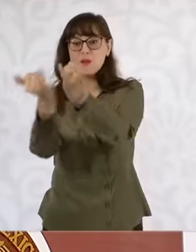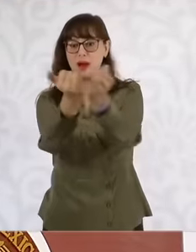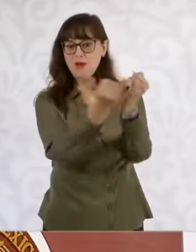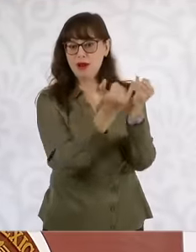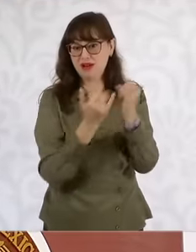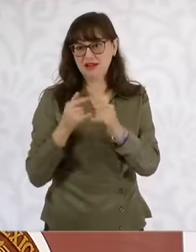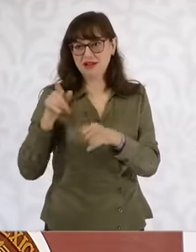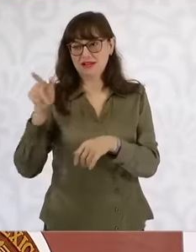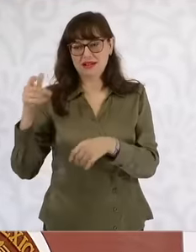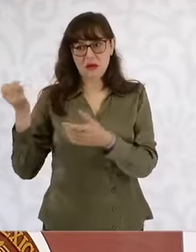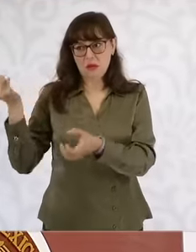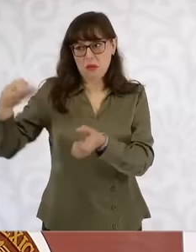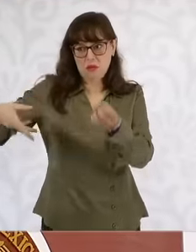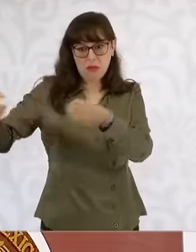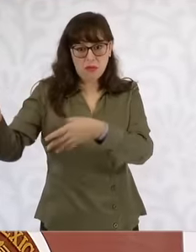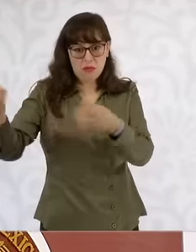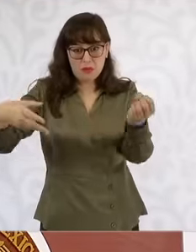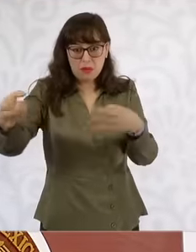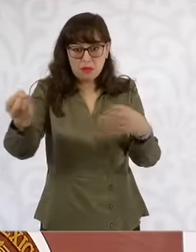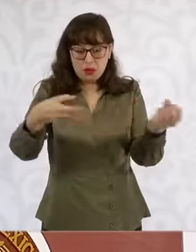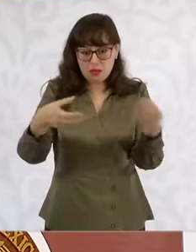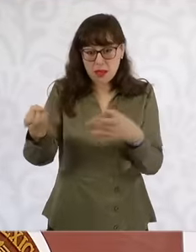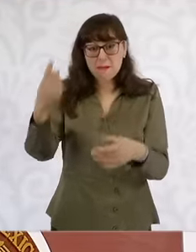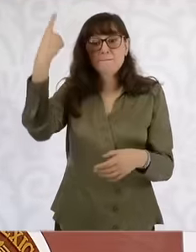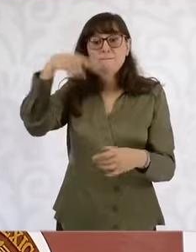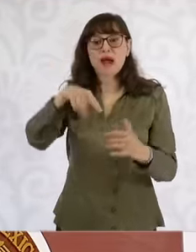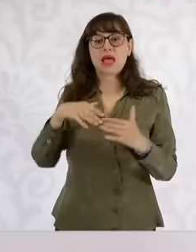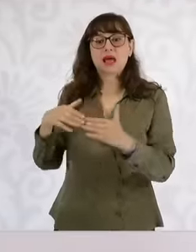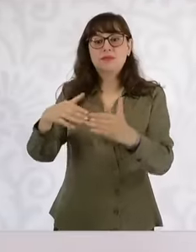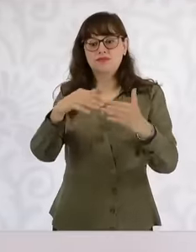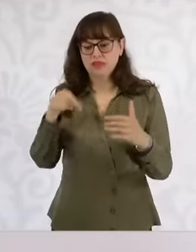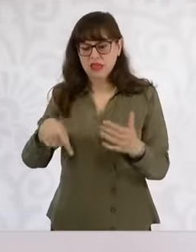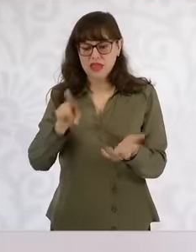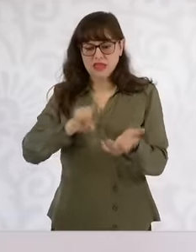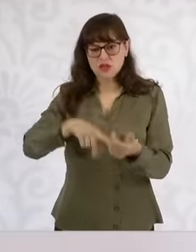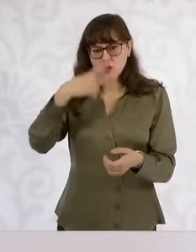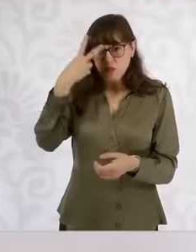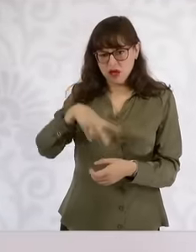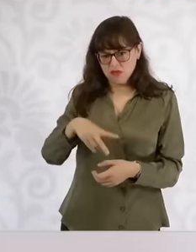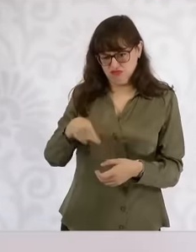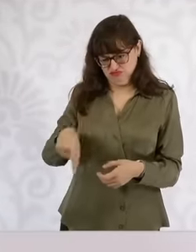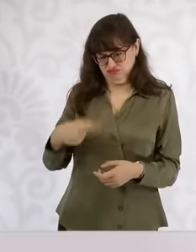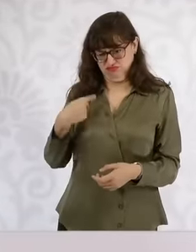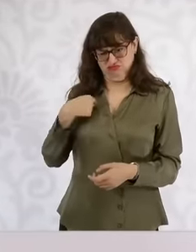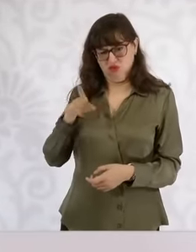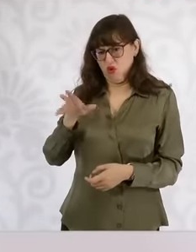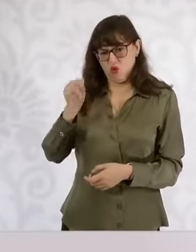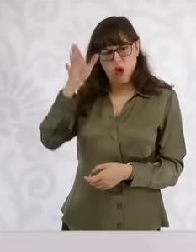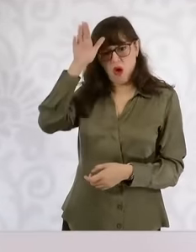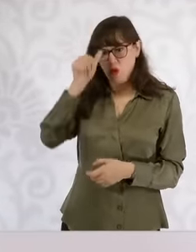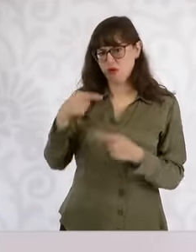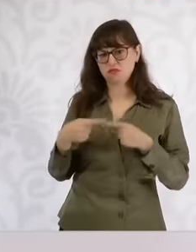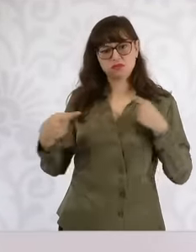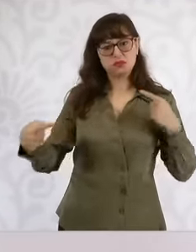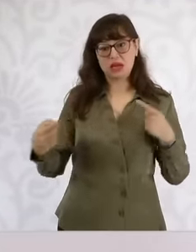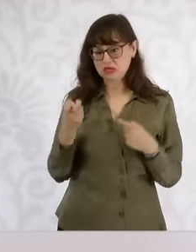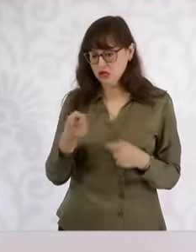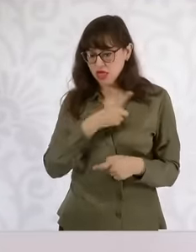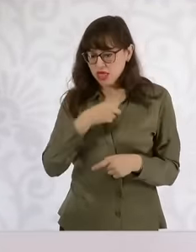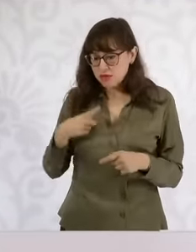que de alguna manera pudieran afectar los intereses de México. Entonces, un trabajo de negociación muy